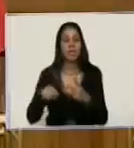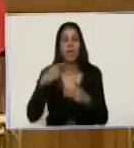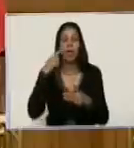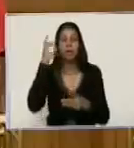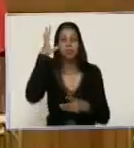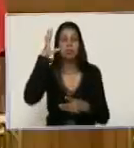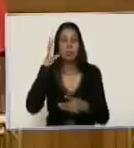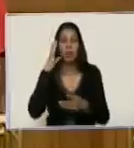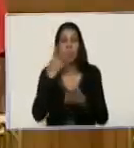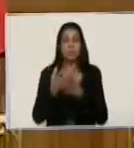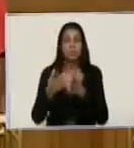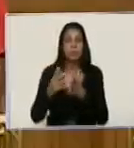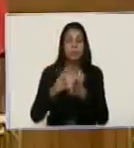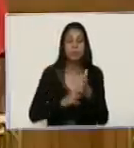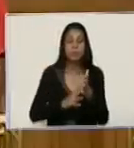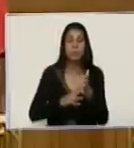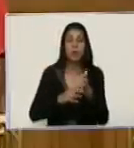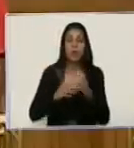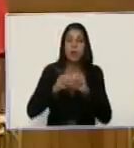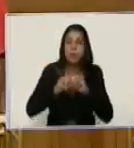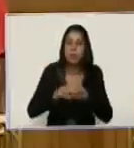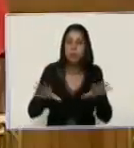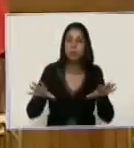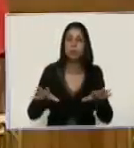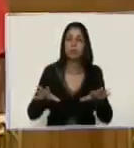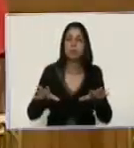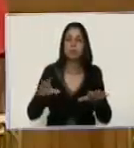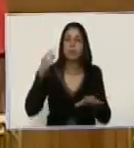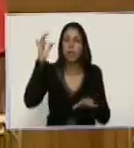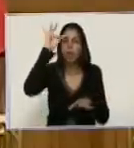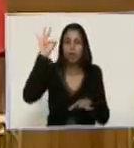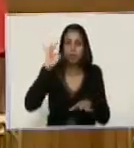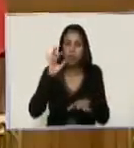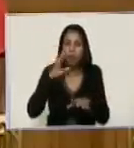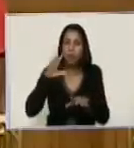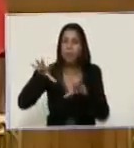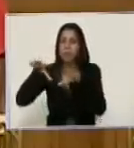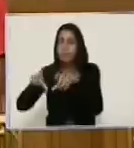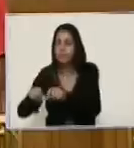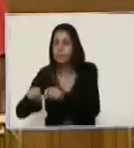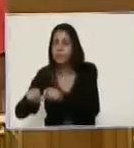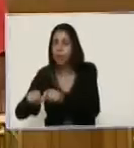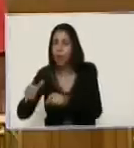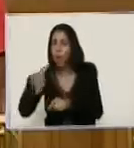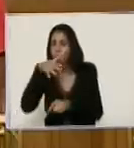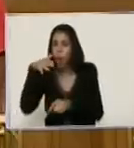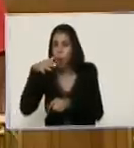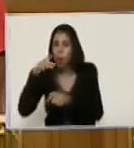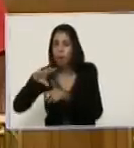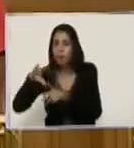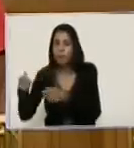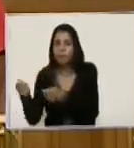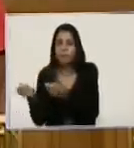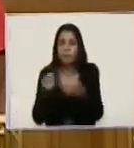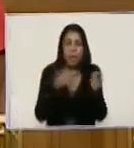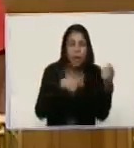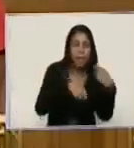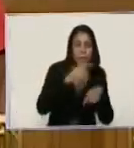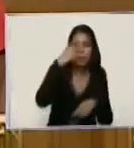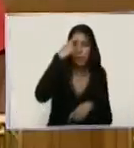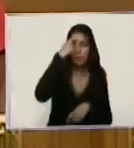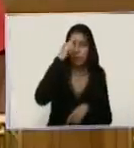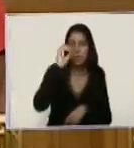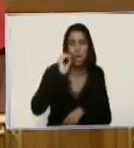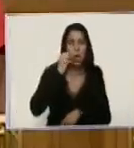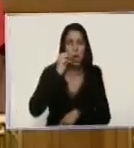expandirse. Iban a Afganistán, sacaban el opio y se lo vendían a la juventud de China.